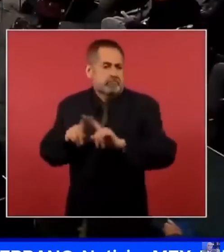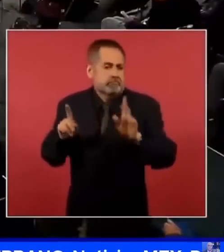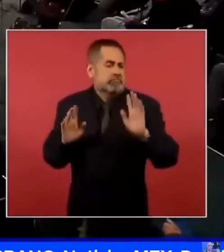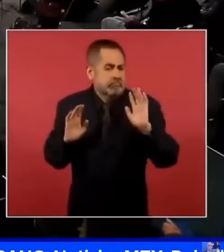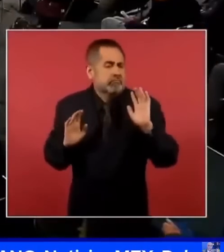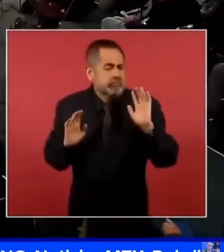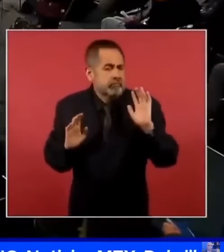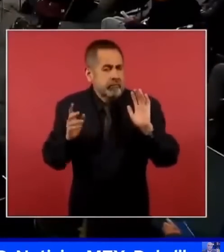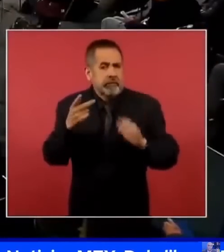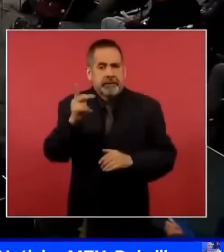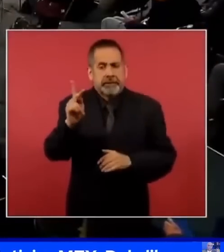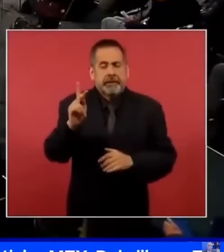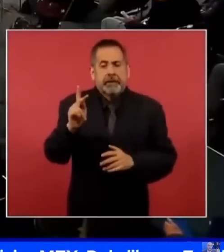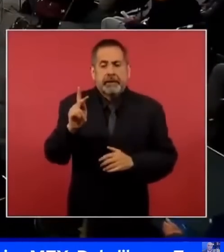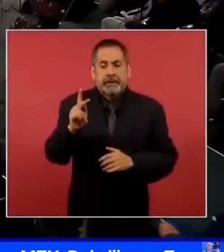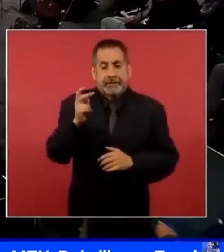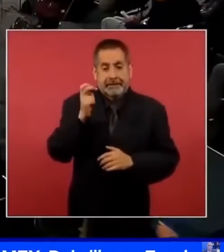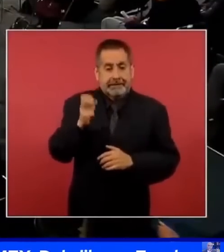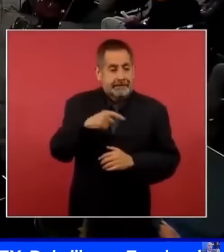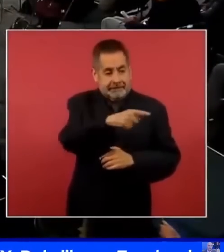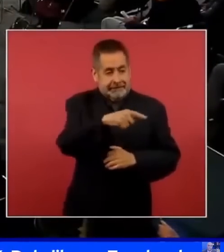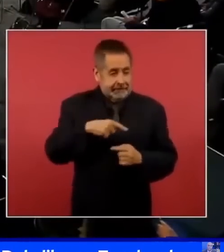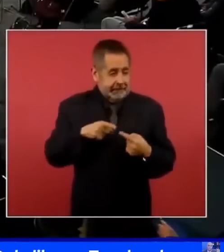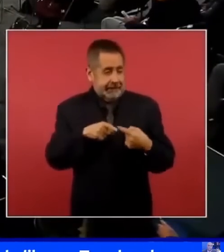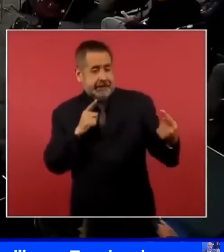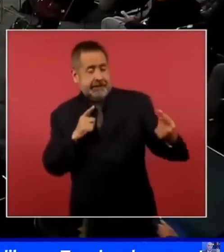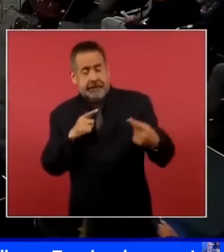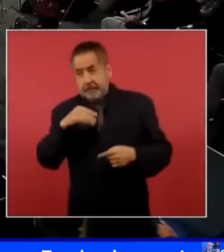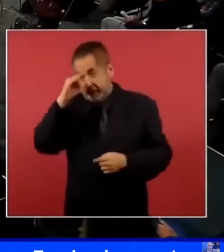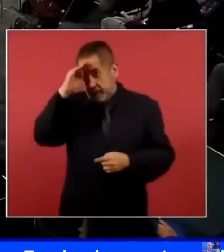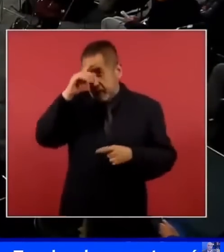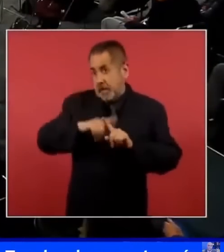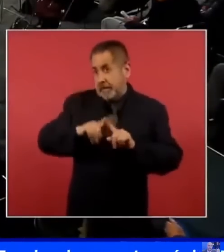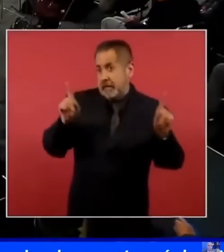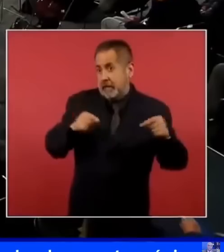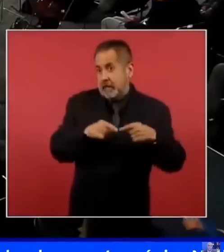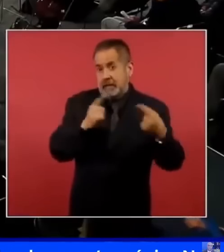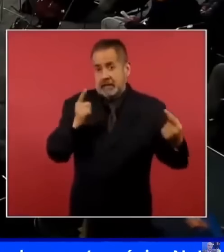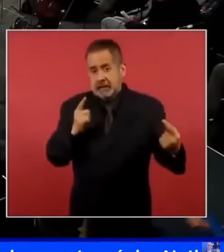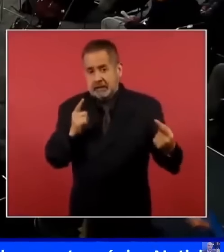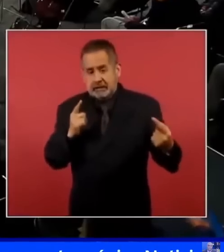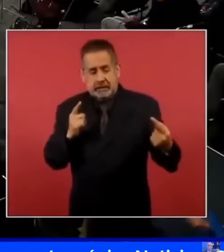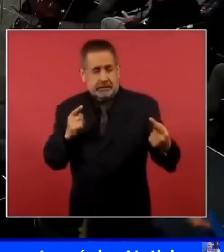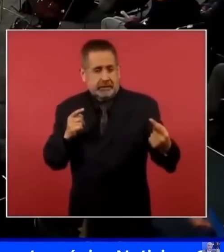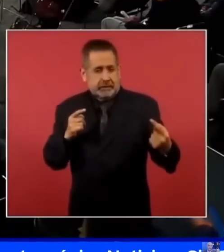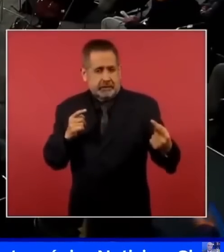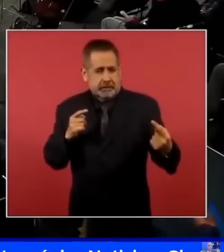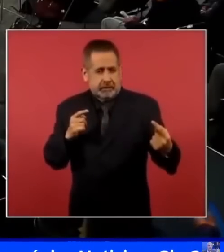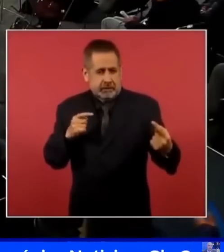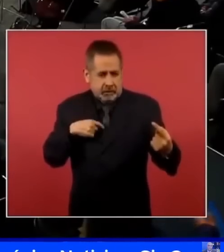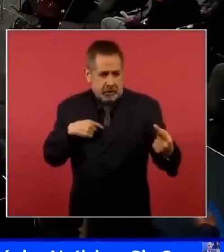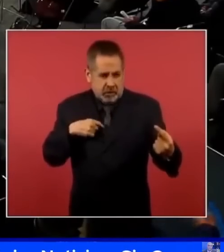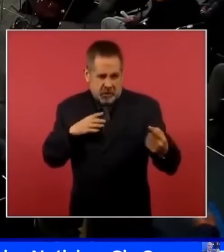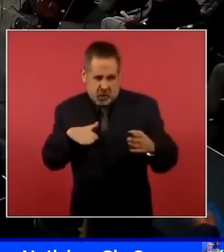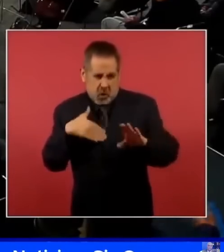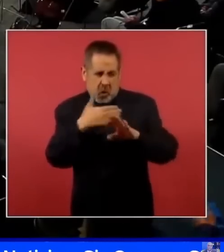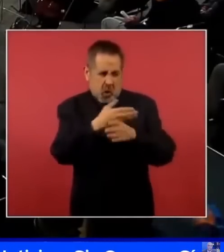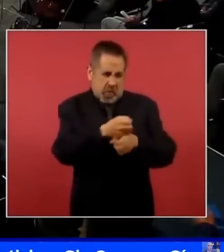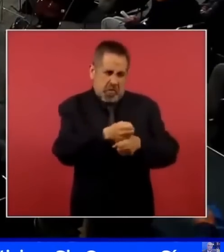pero que esas diferencias nos lleven a que nos hagamos daños,